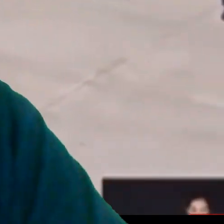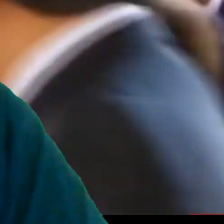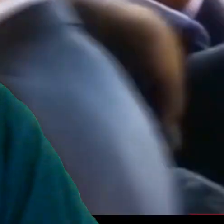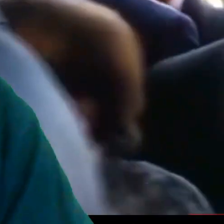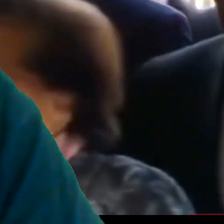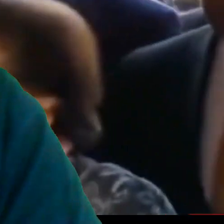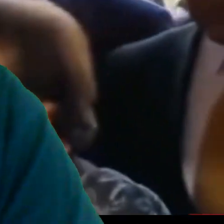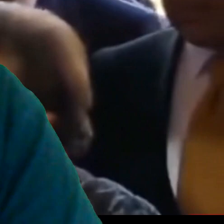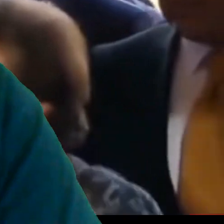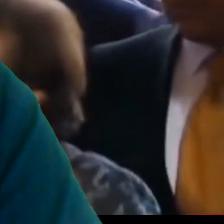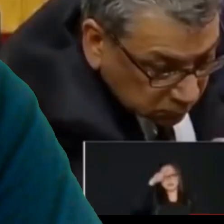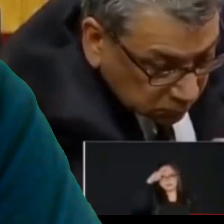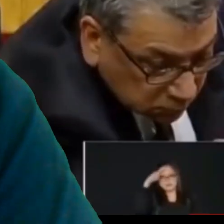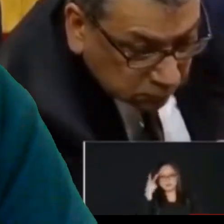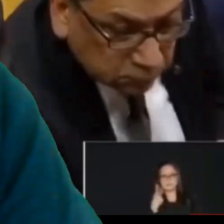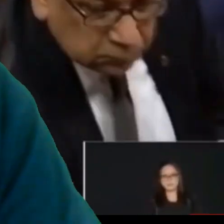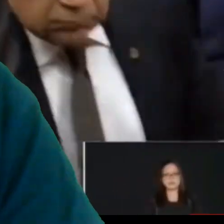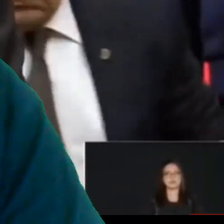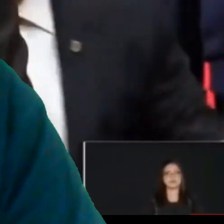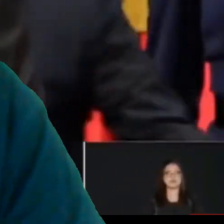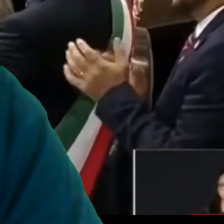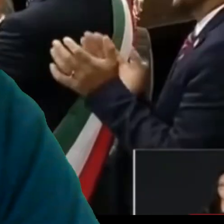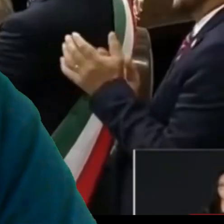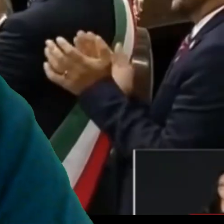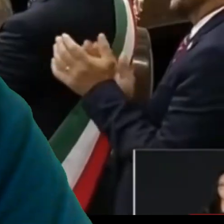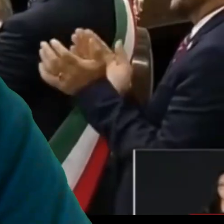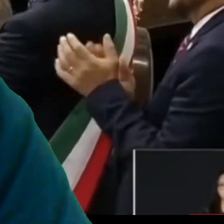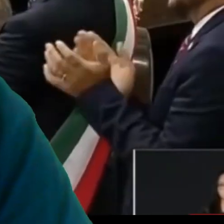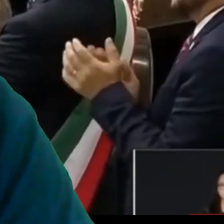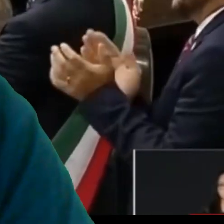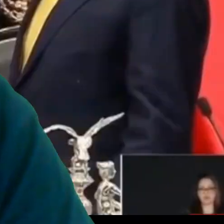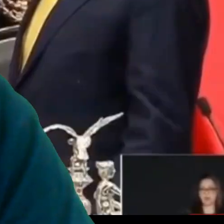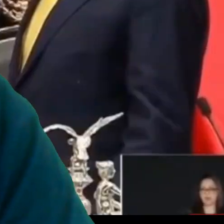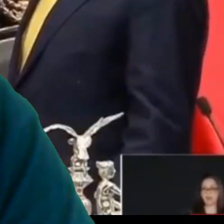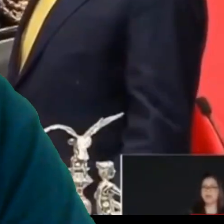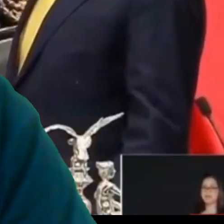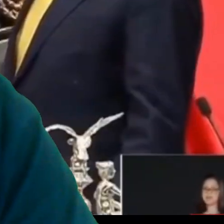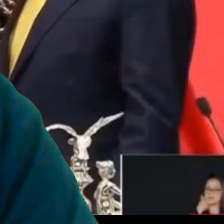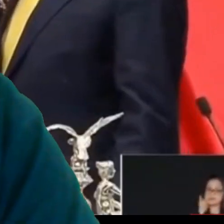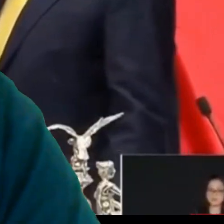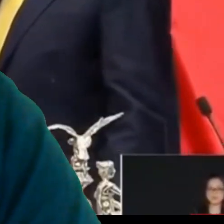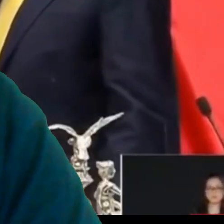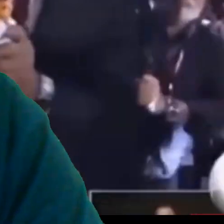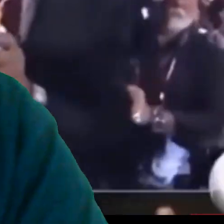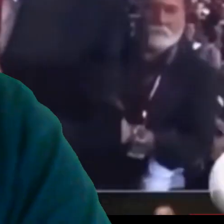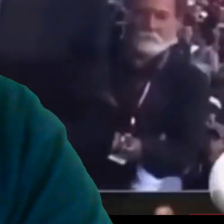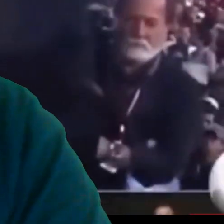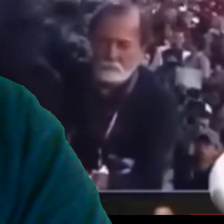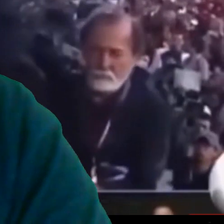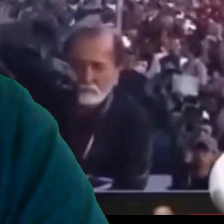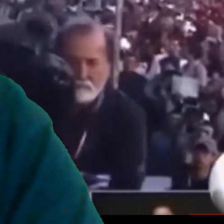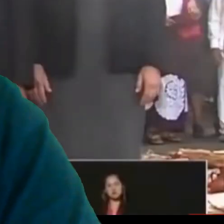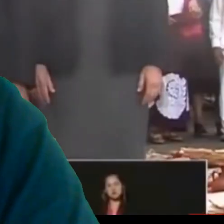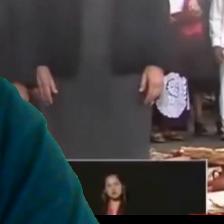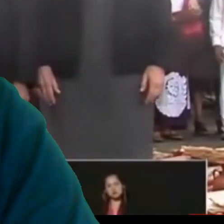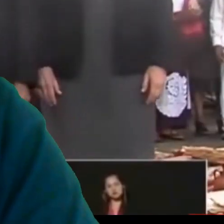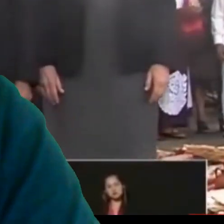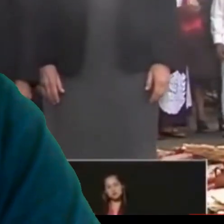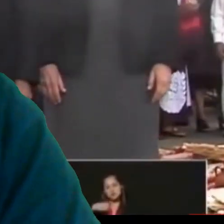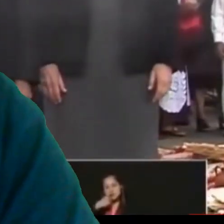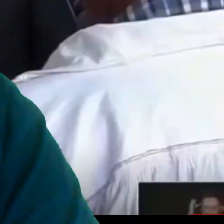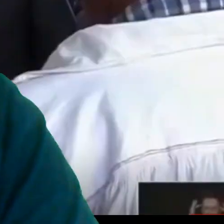pues hacerme viral. Pero bueno, yo lo intento por mi familia y espero que ustedes aprecien ese